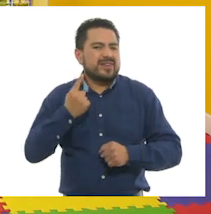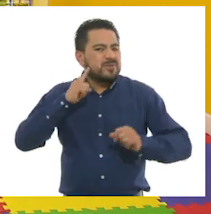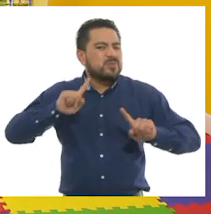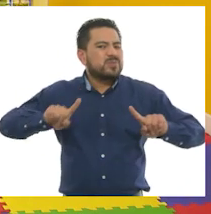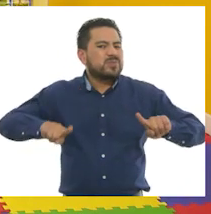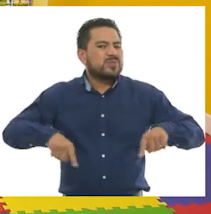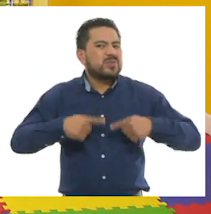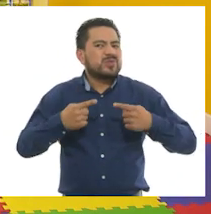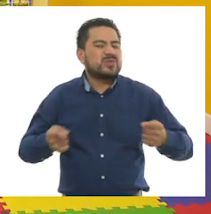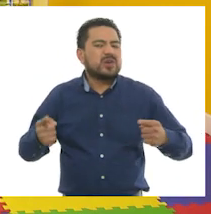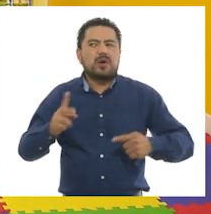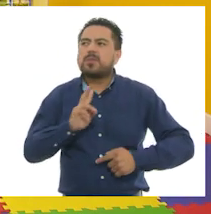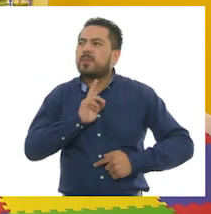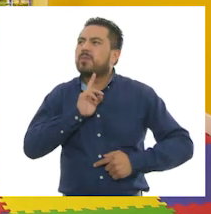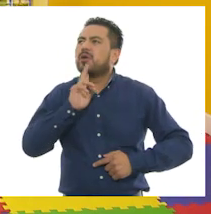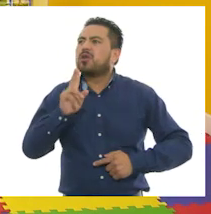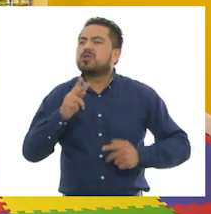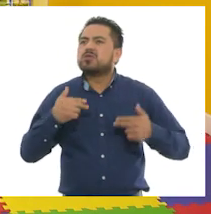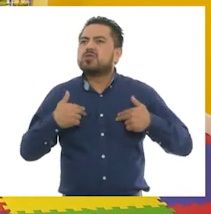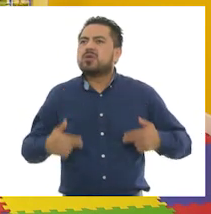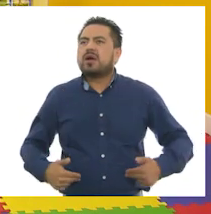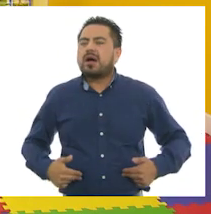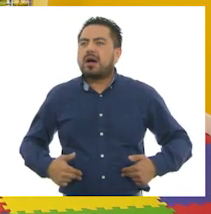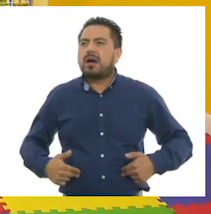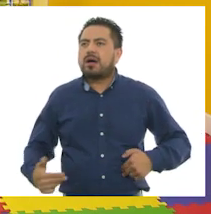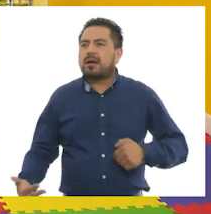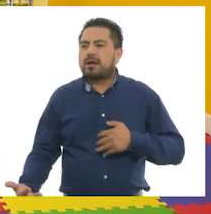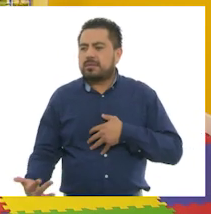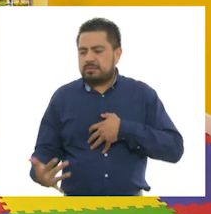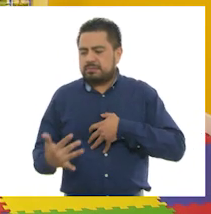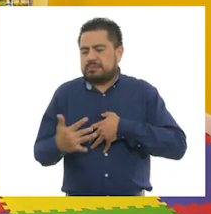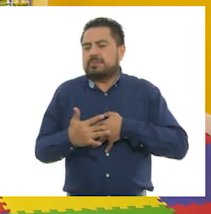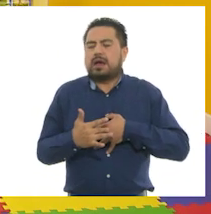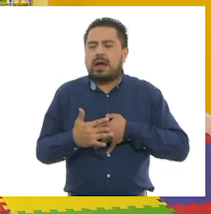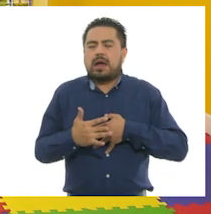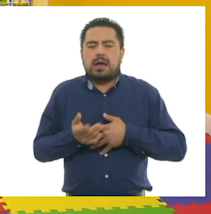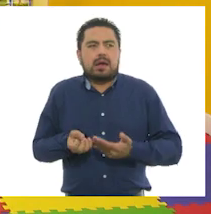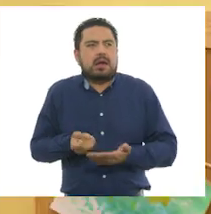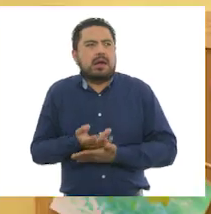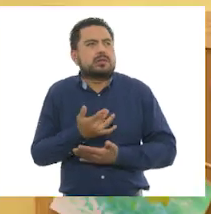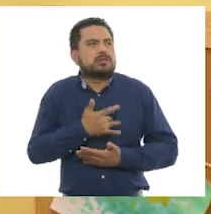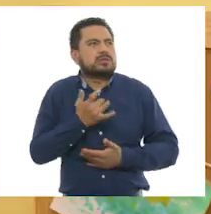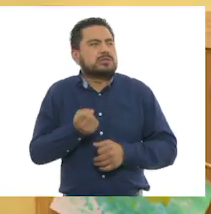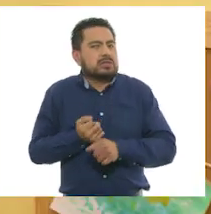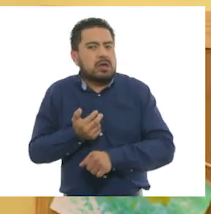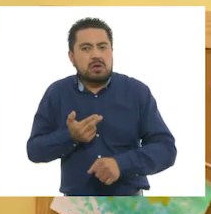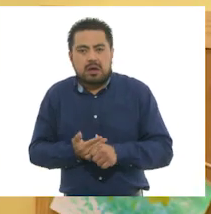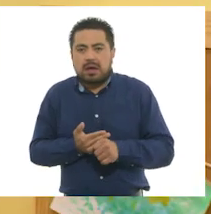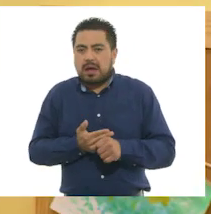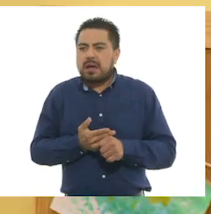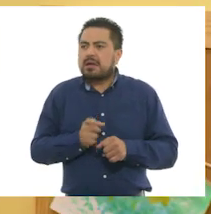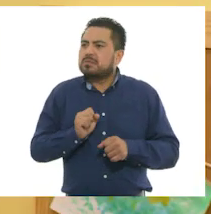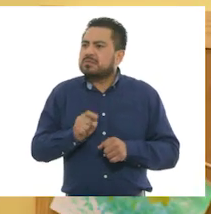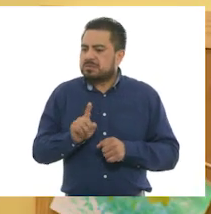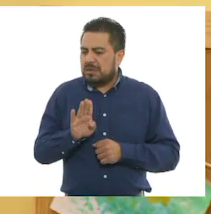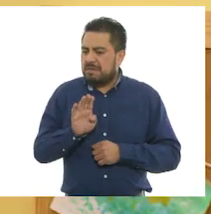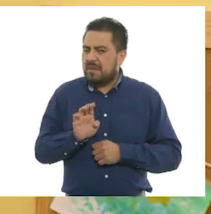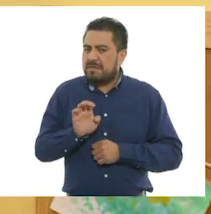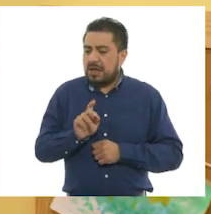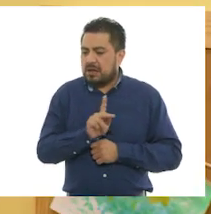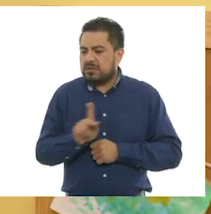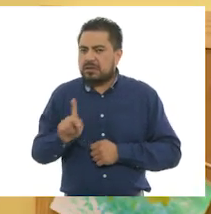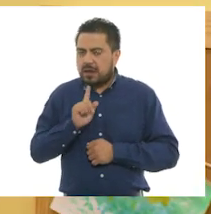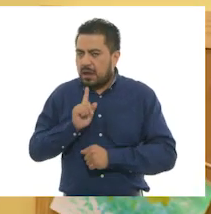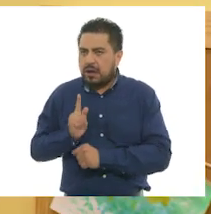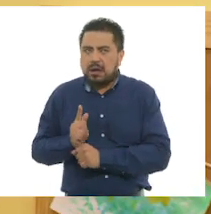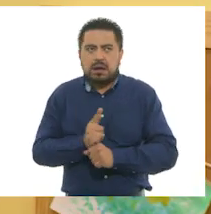les llega desde la voz humana que los envuelve al ser naciente y le da seguridad. Aún con su corta edad, los bebés